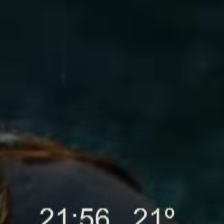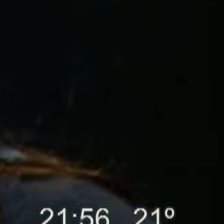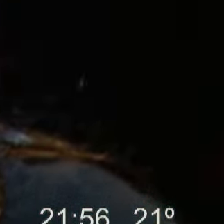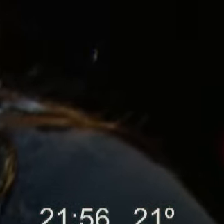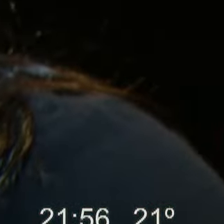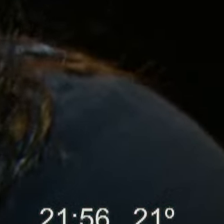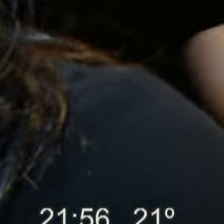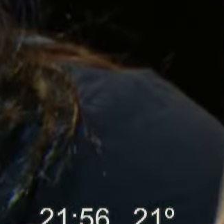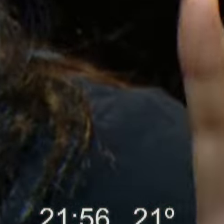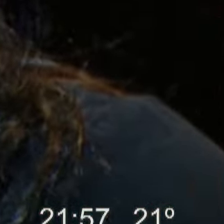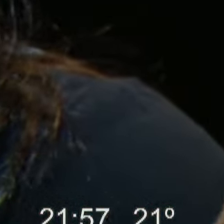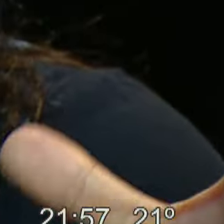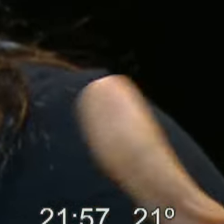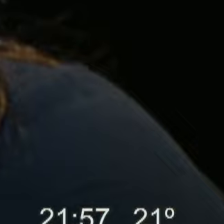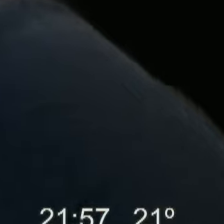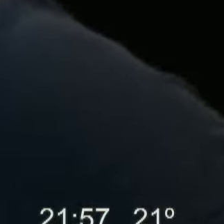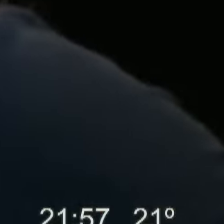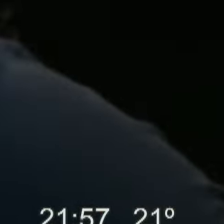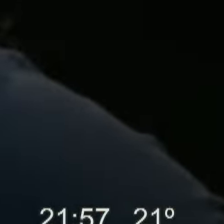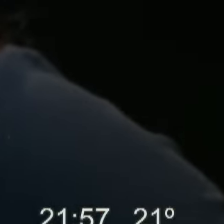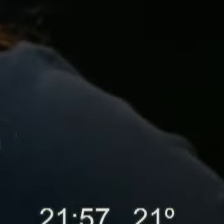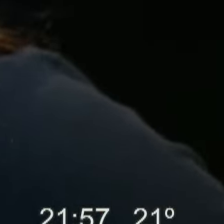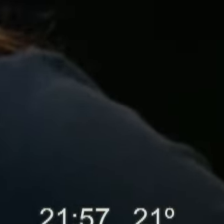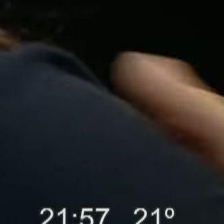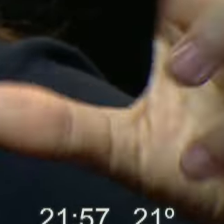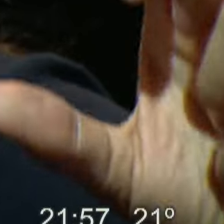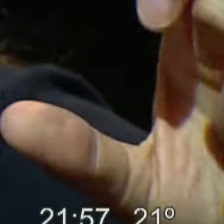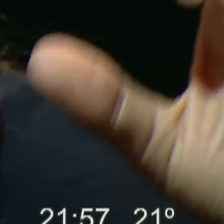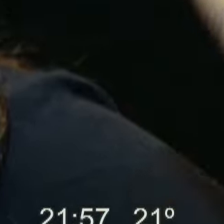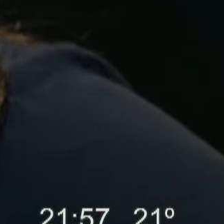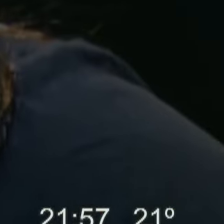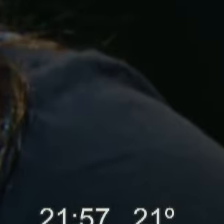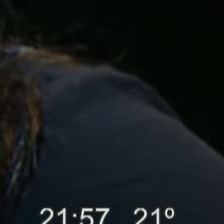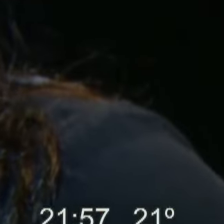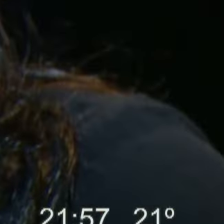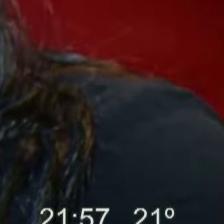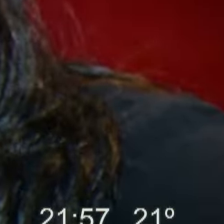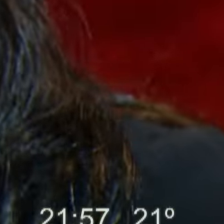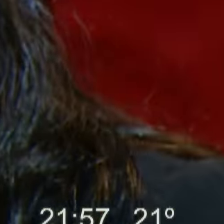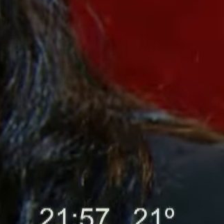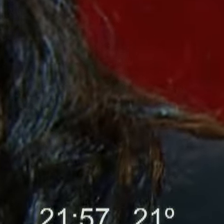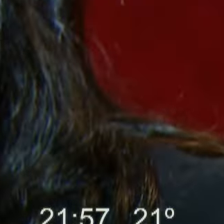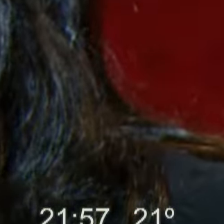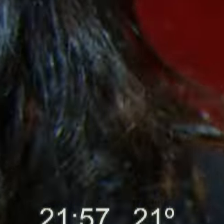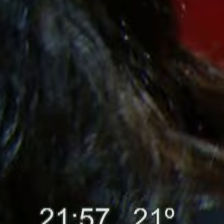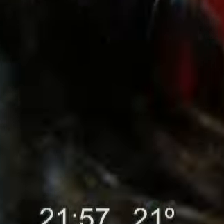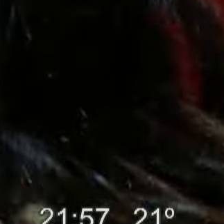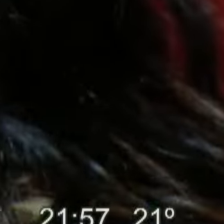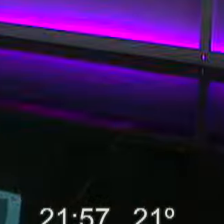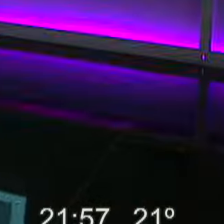Son un montón de cosas que tiraste al viento, tatuajes invisibles, piel, hueso, carne, son tu